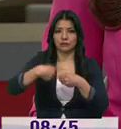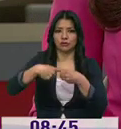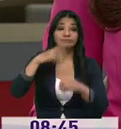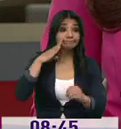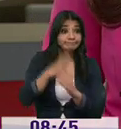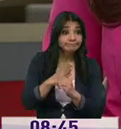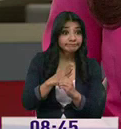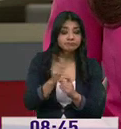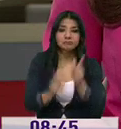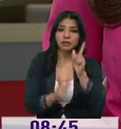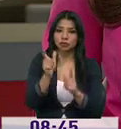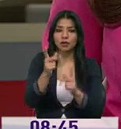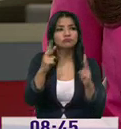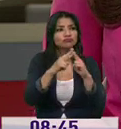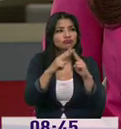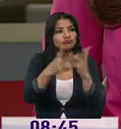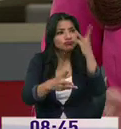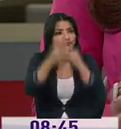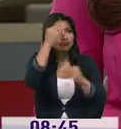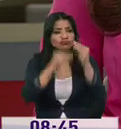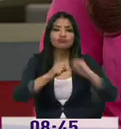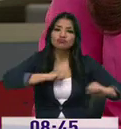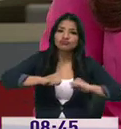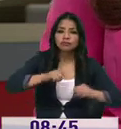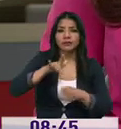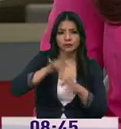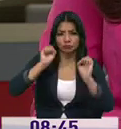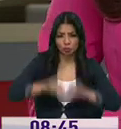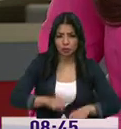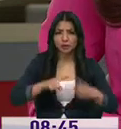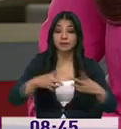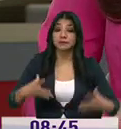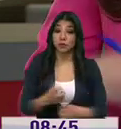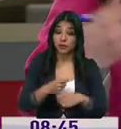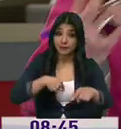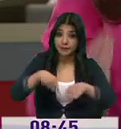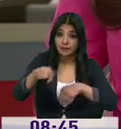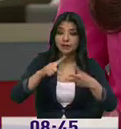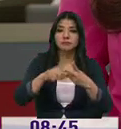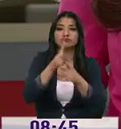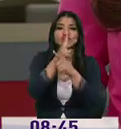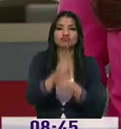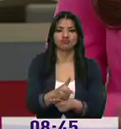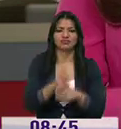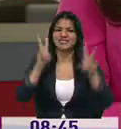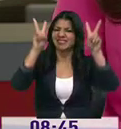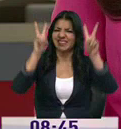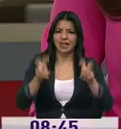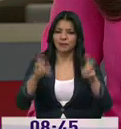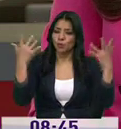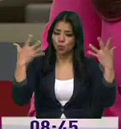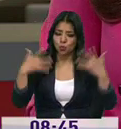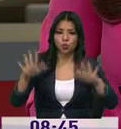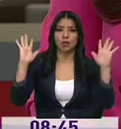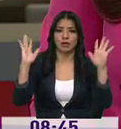que la ciudadanía conozca sobre temas de gestión de riesgo, seguridad vial y prevención de todo tipo de violencia.